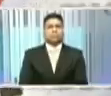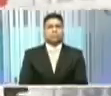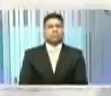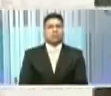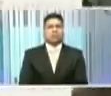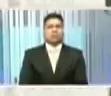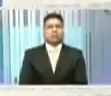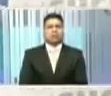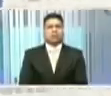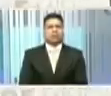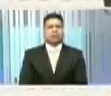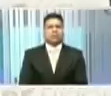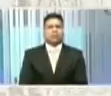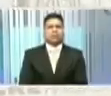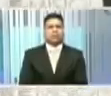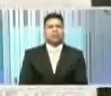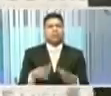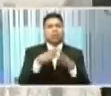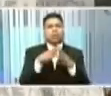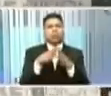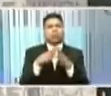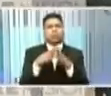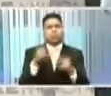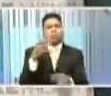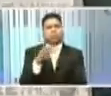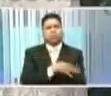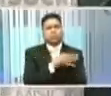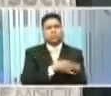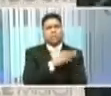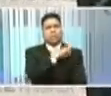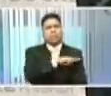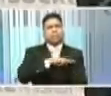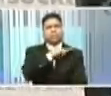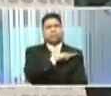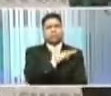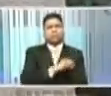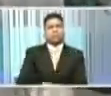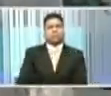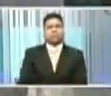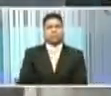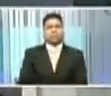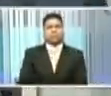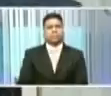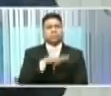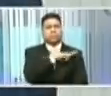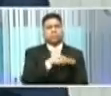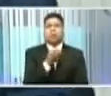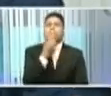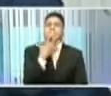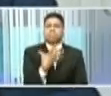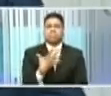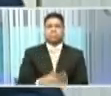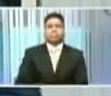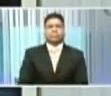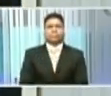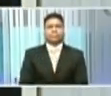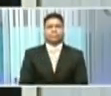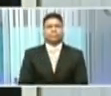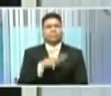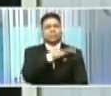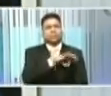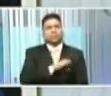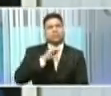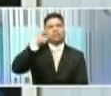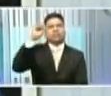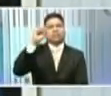Es el estado social de las misiones, el estado social del bienestar socialista